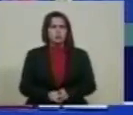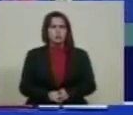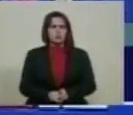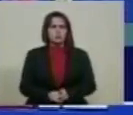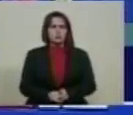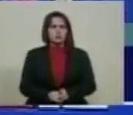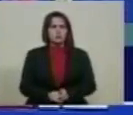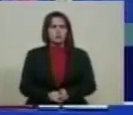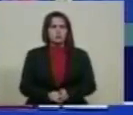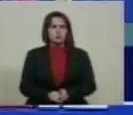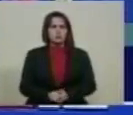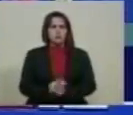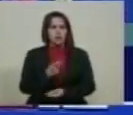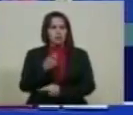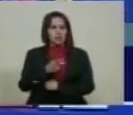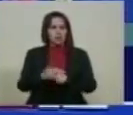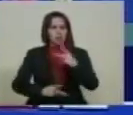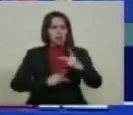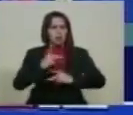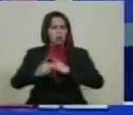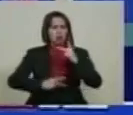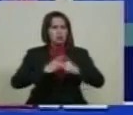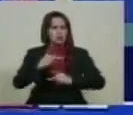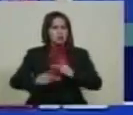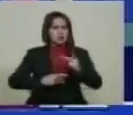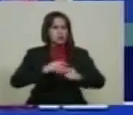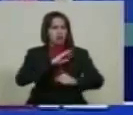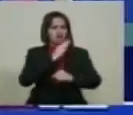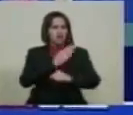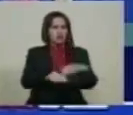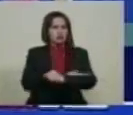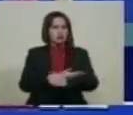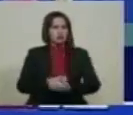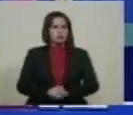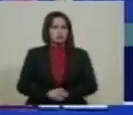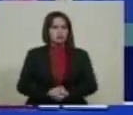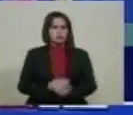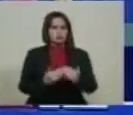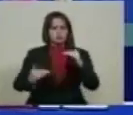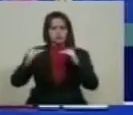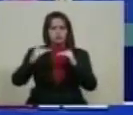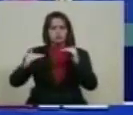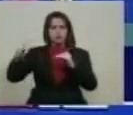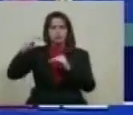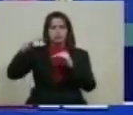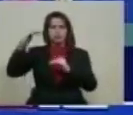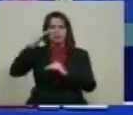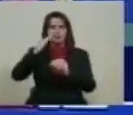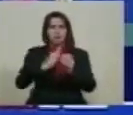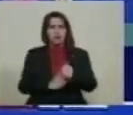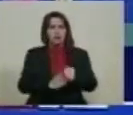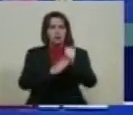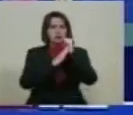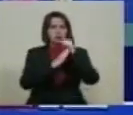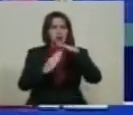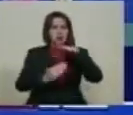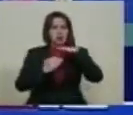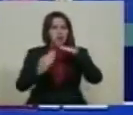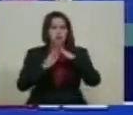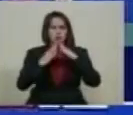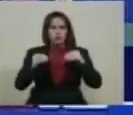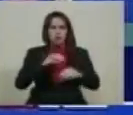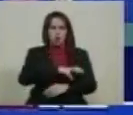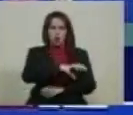Y tenemos que ir a un proceso también de fortalecimiento de los niveles de dirección y de base en todos los estados del